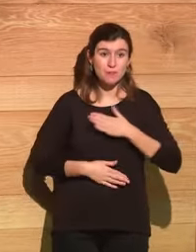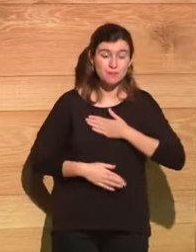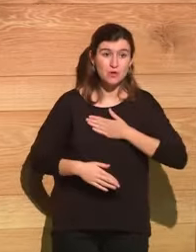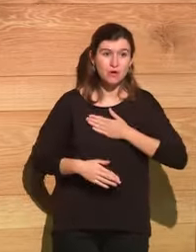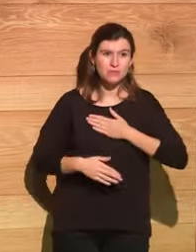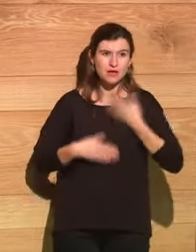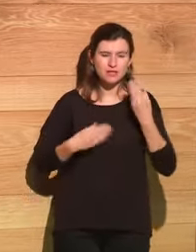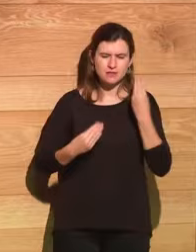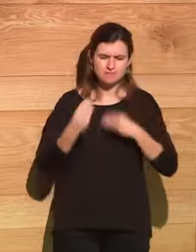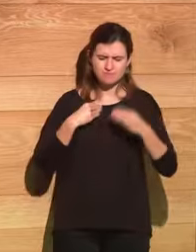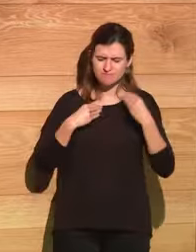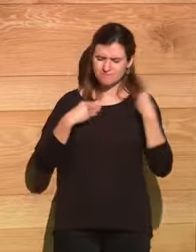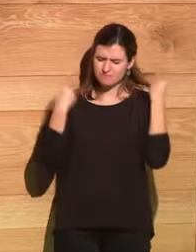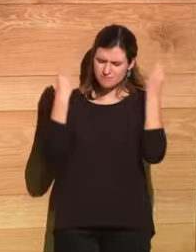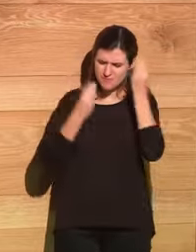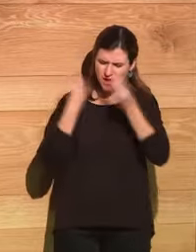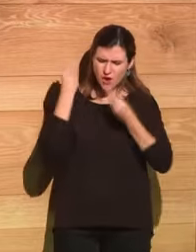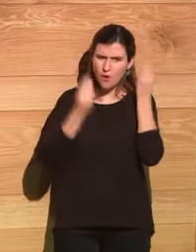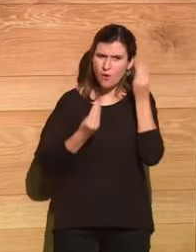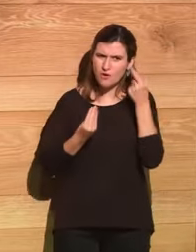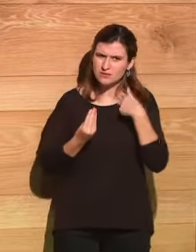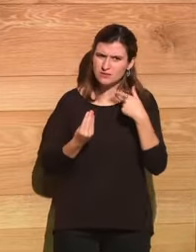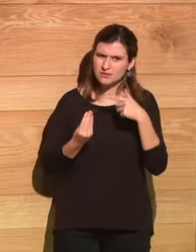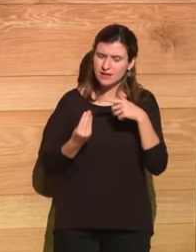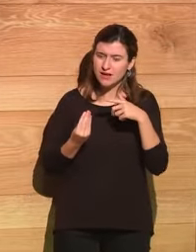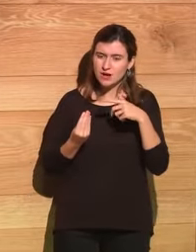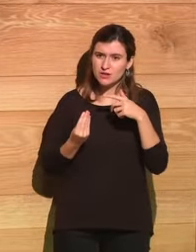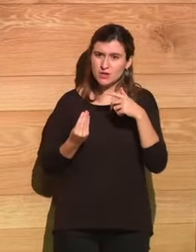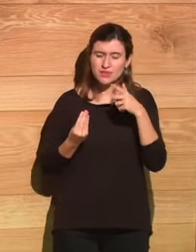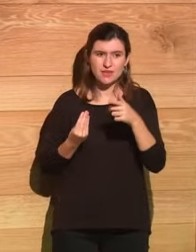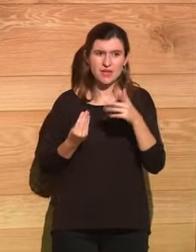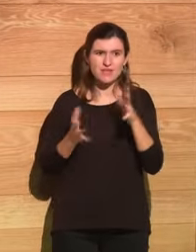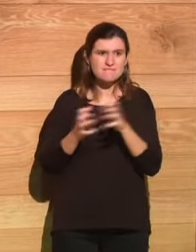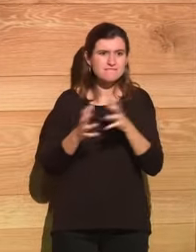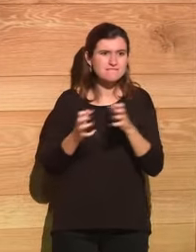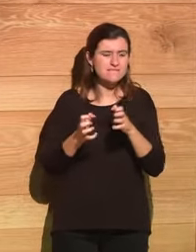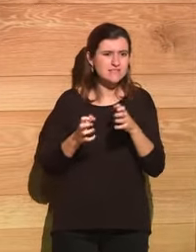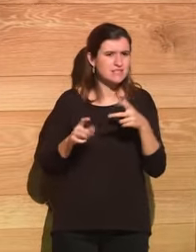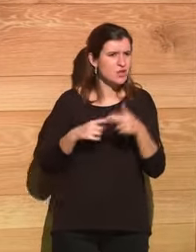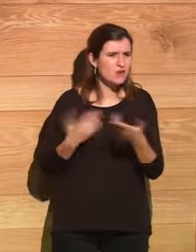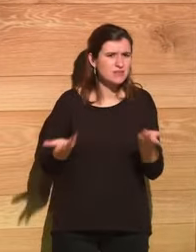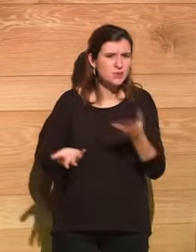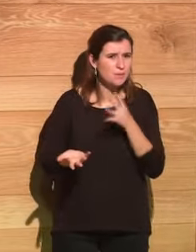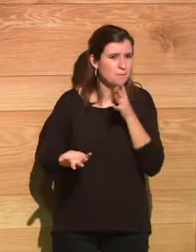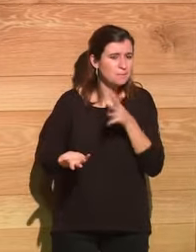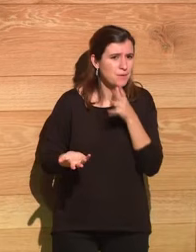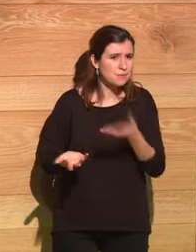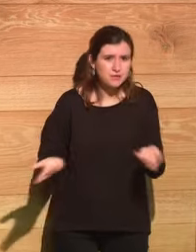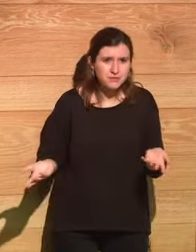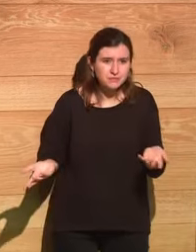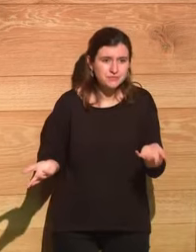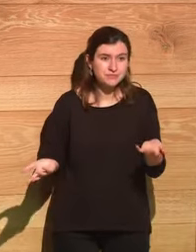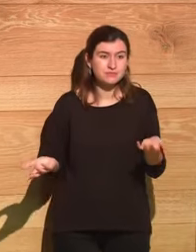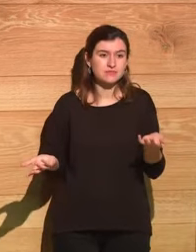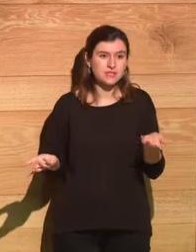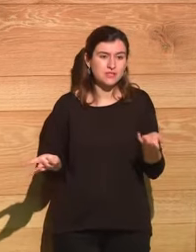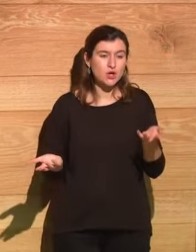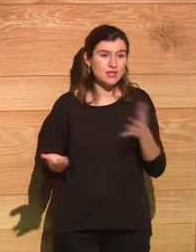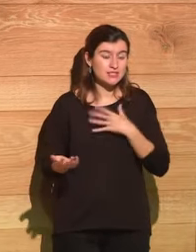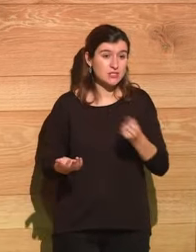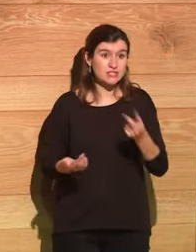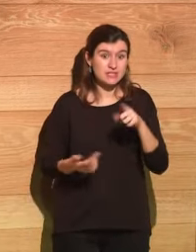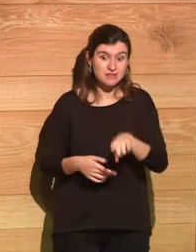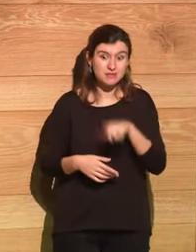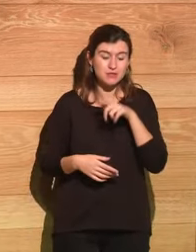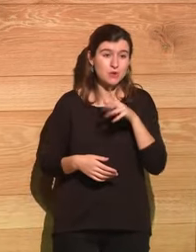¿por qué ha retenido tanto, ¿no?, esa escritura del deseo, ¿no? Es decir, incluso se atreve en ese gran atrevimiento que es